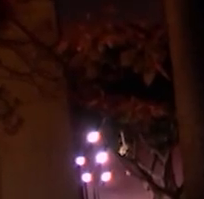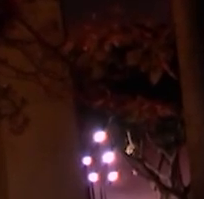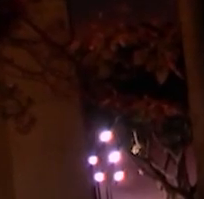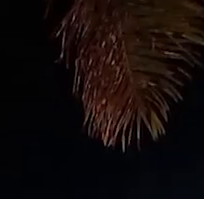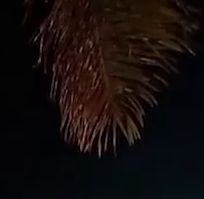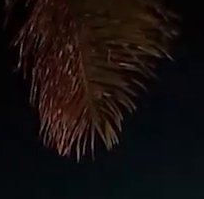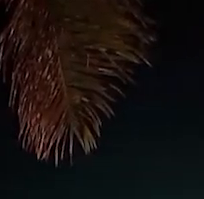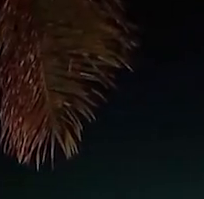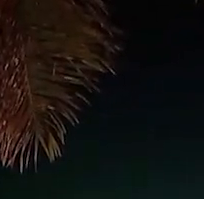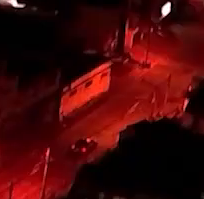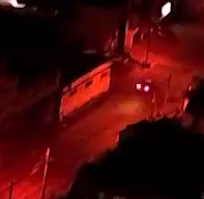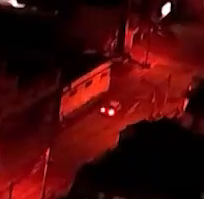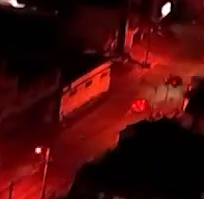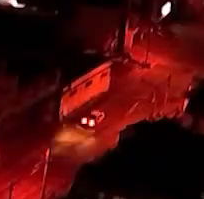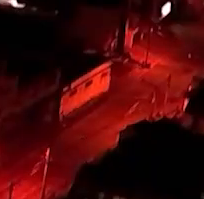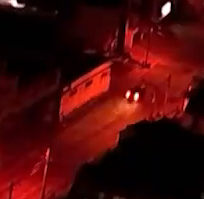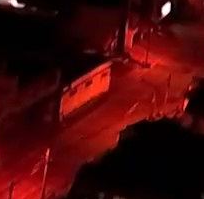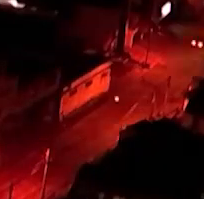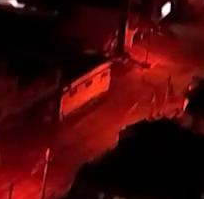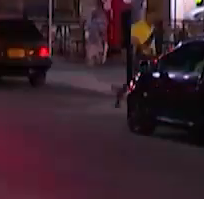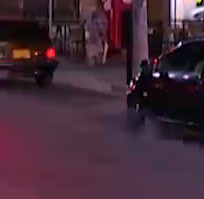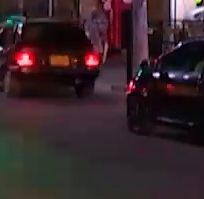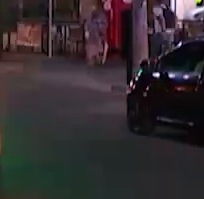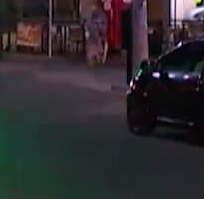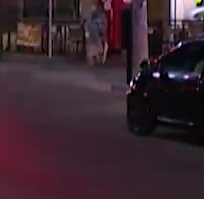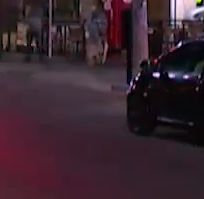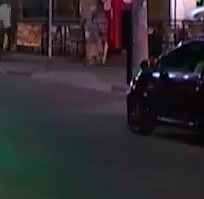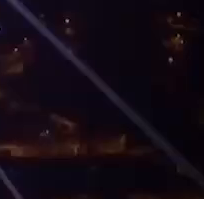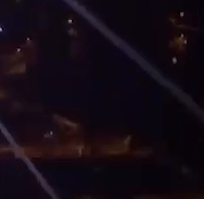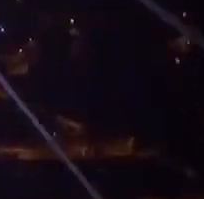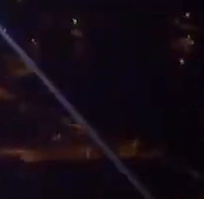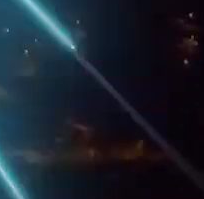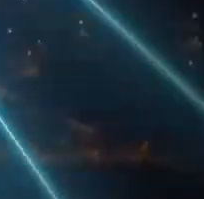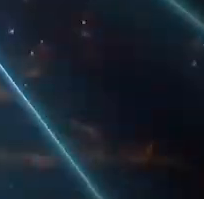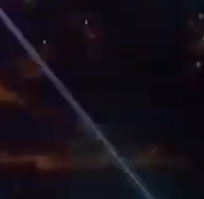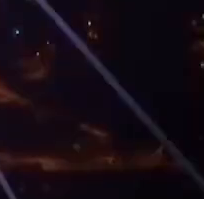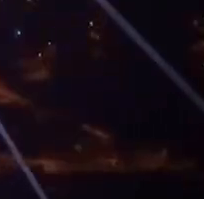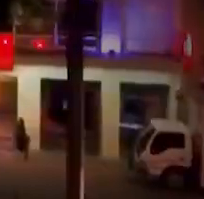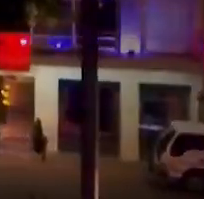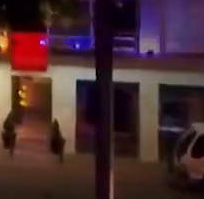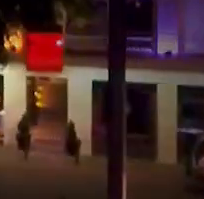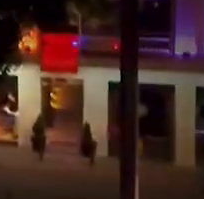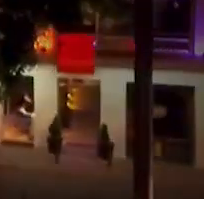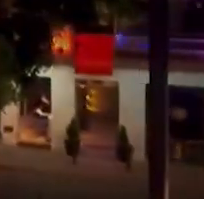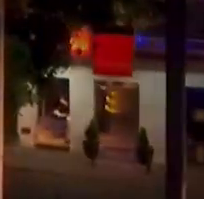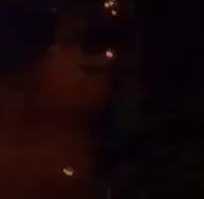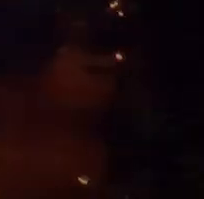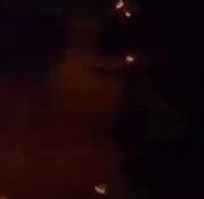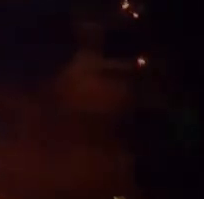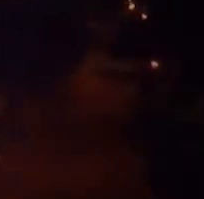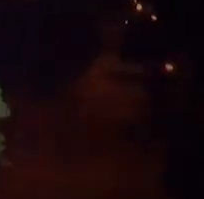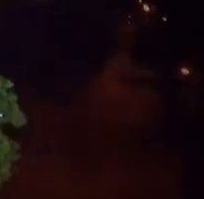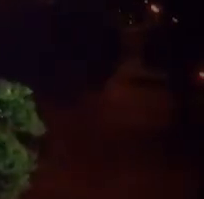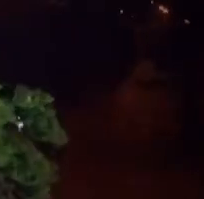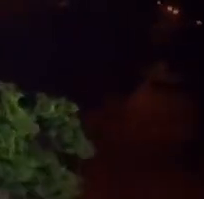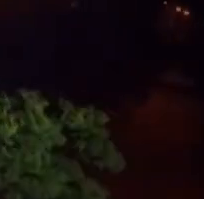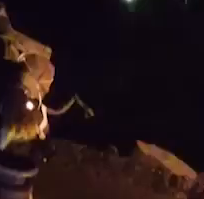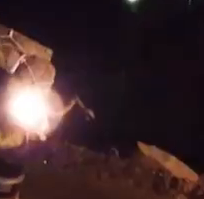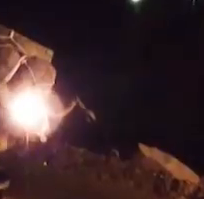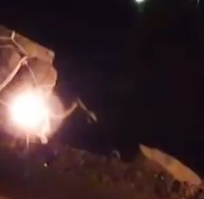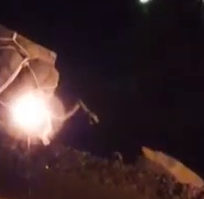A esta hora, Caldas, Quindío y Risaralda se integran en la señal informativa más importante de la